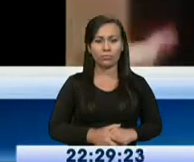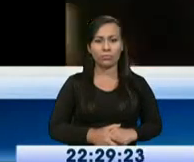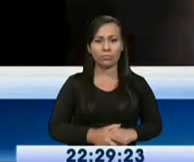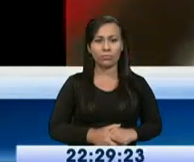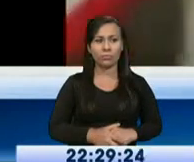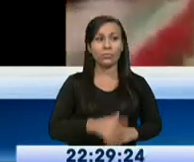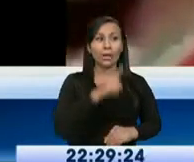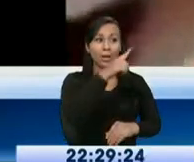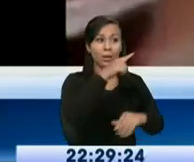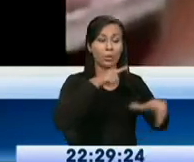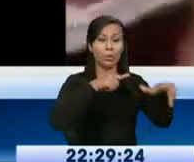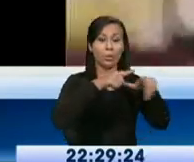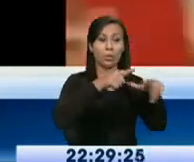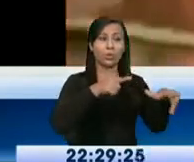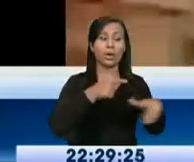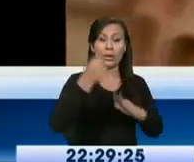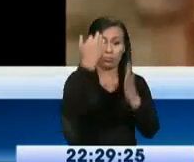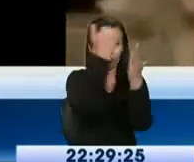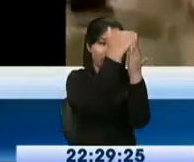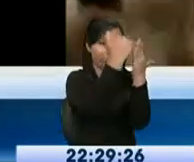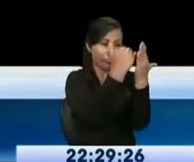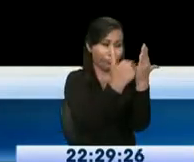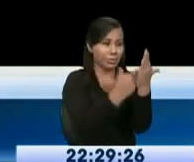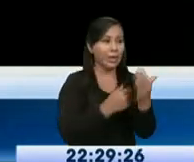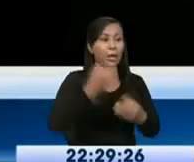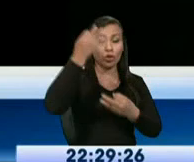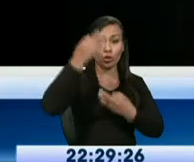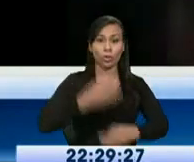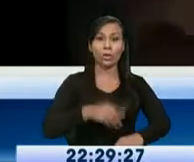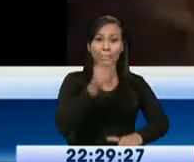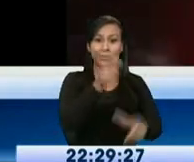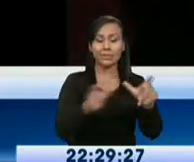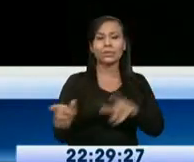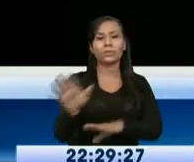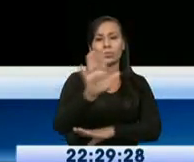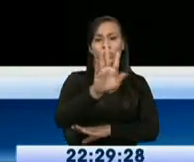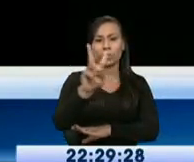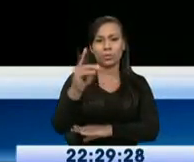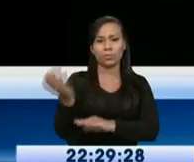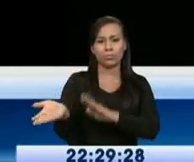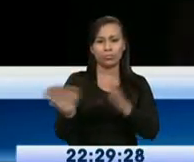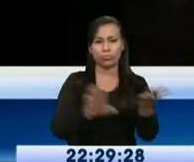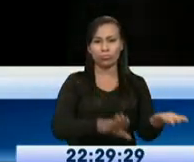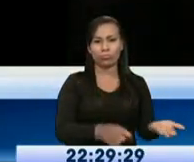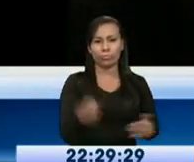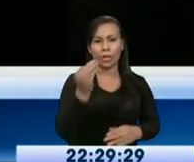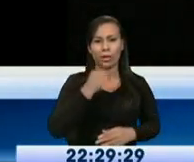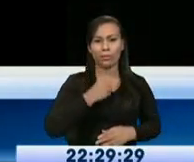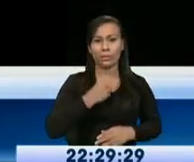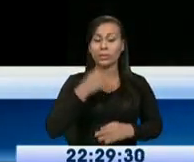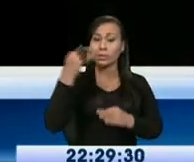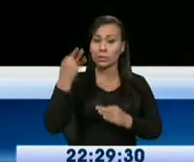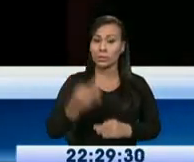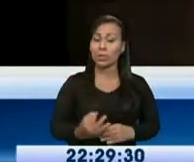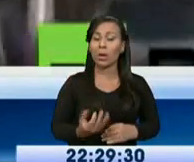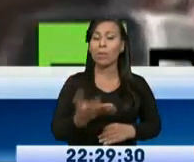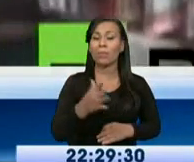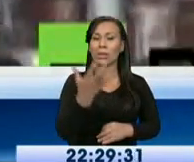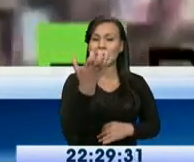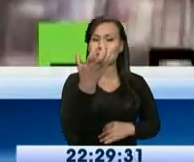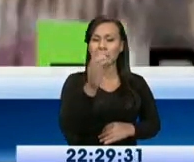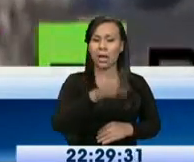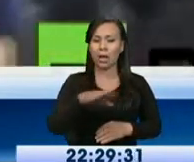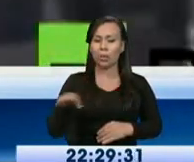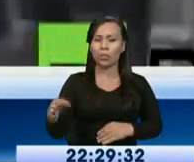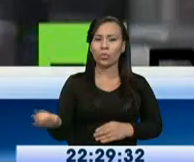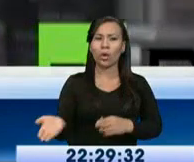En Afganistán, el último balance de víctimas mortales es de 52 fallecidos. Fuentes oficiales han confirmado que al menos 15 estudiantes han muerto